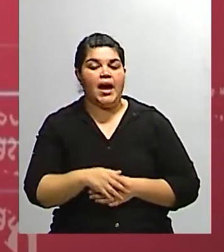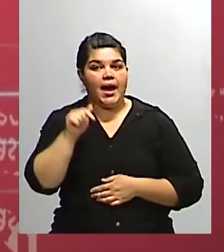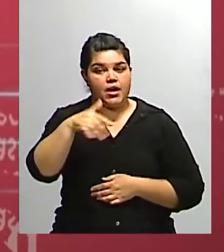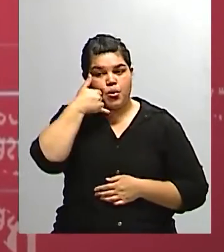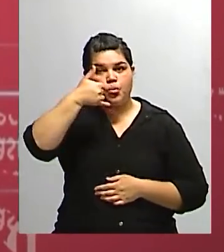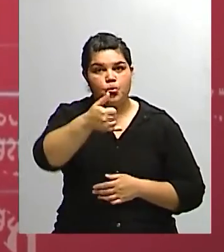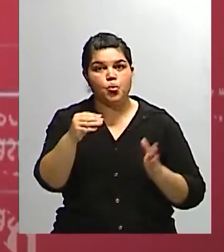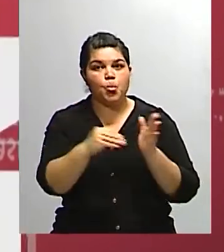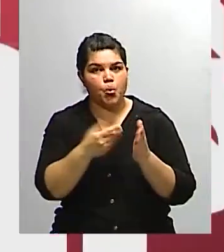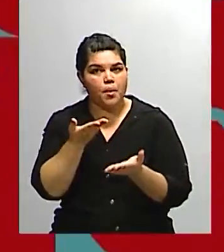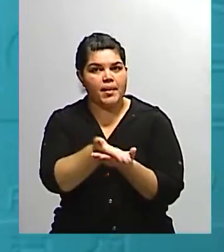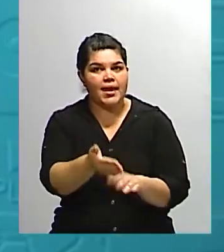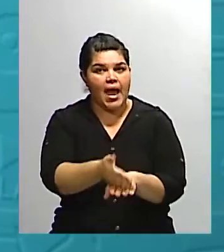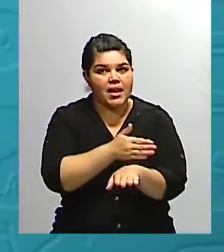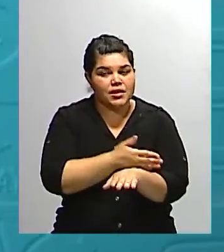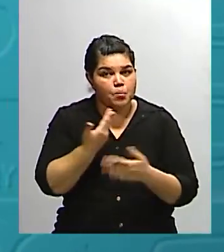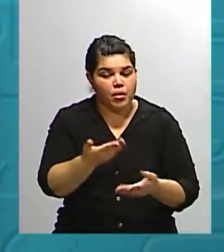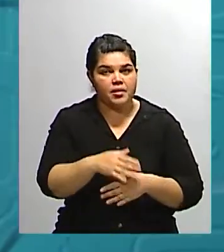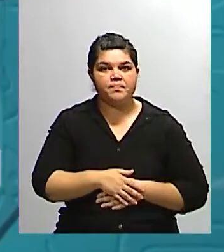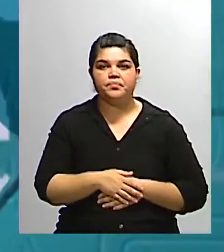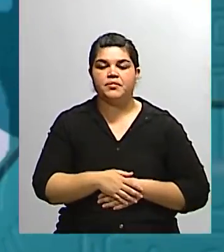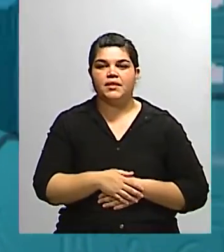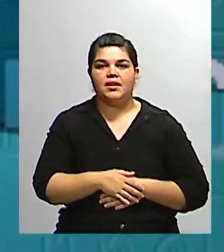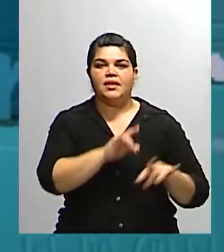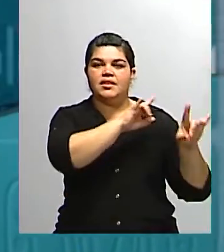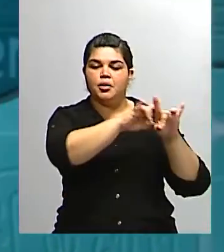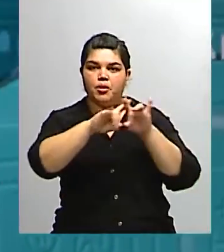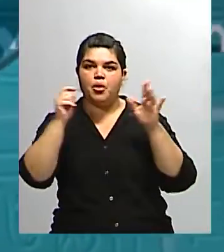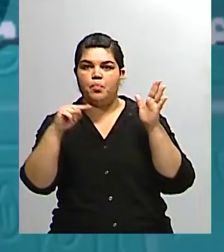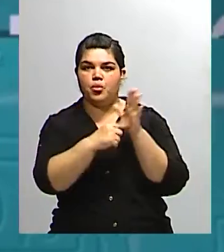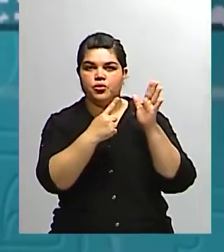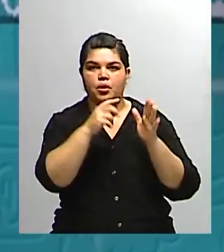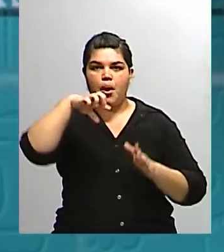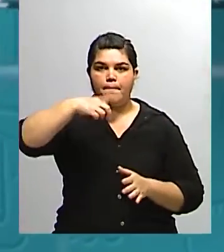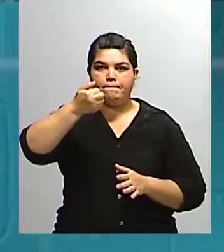por teléfono incluso, y la página del programa es